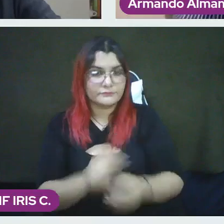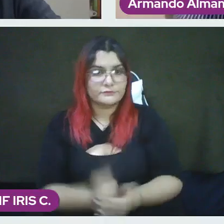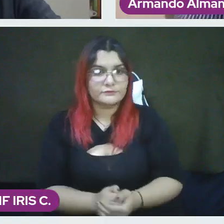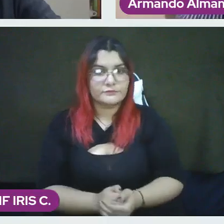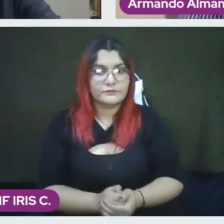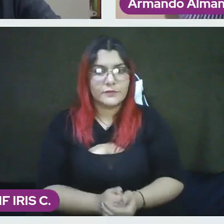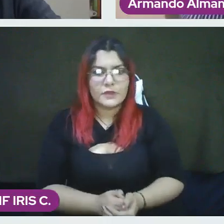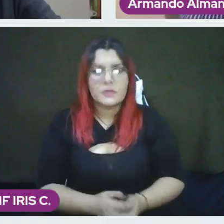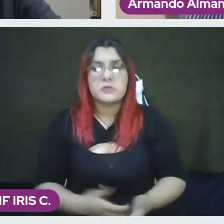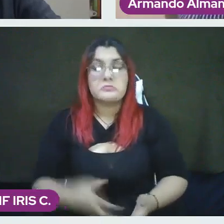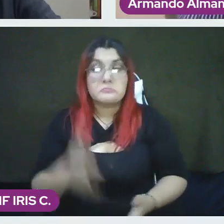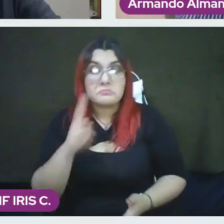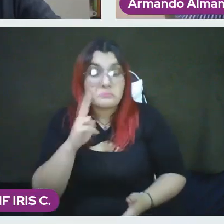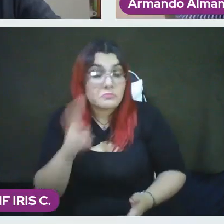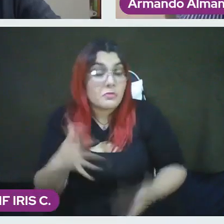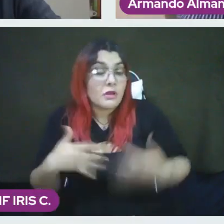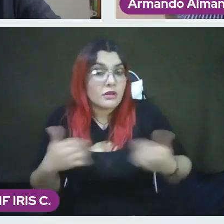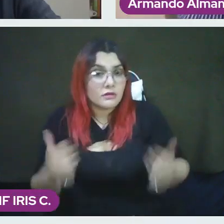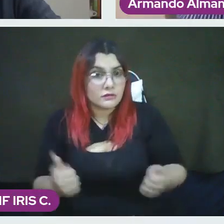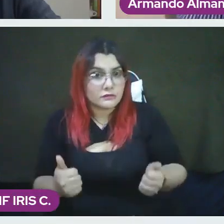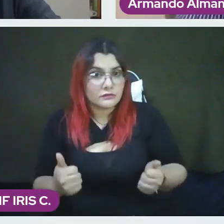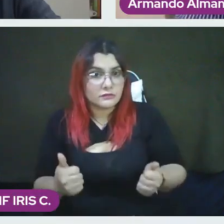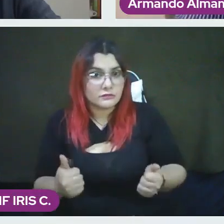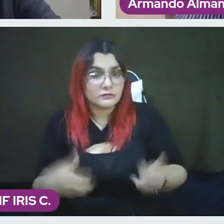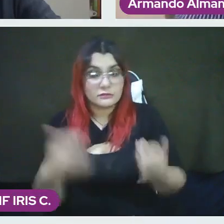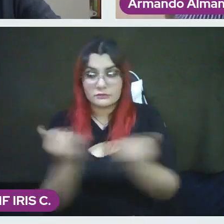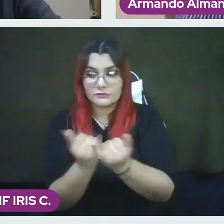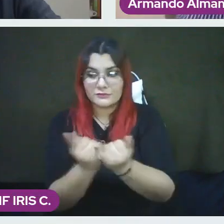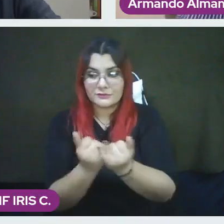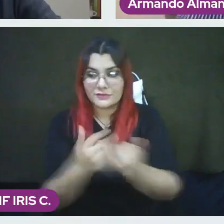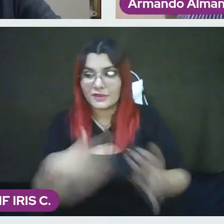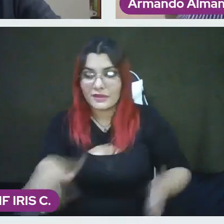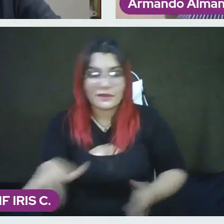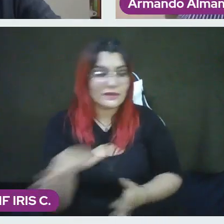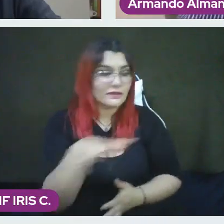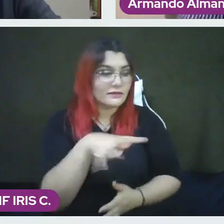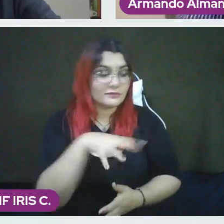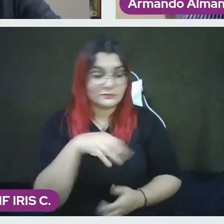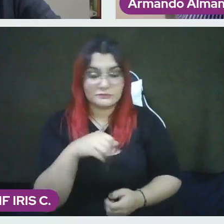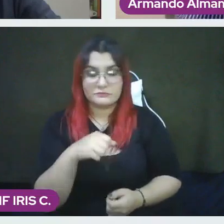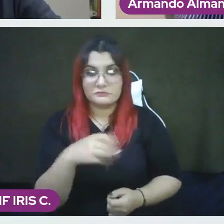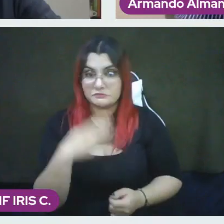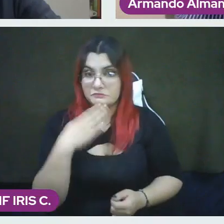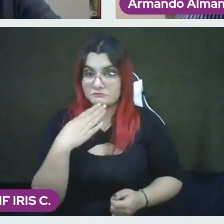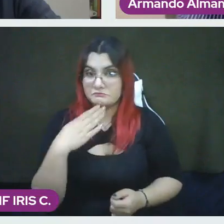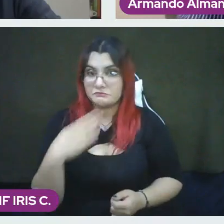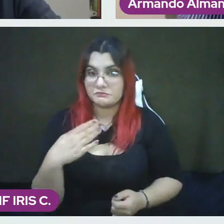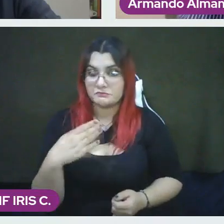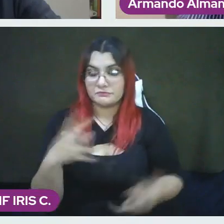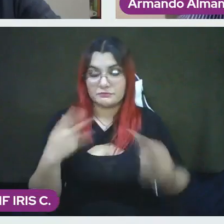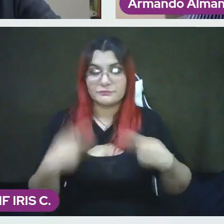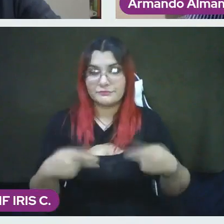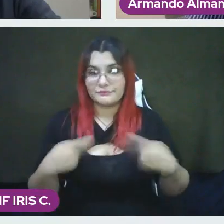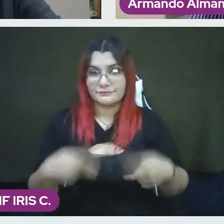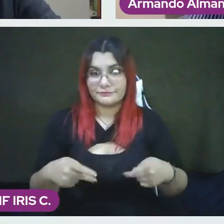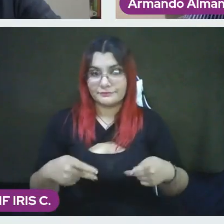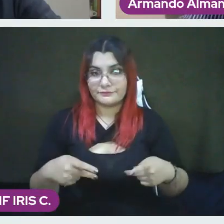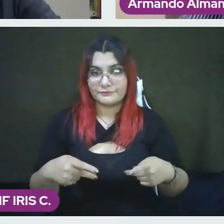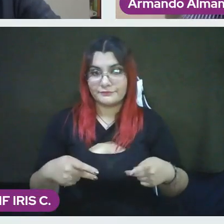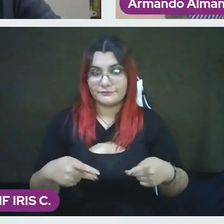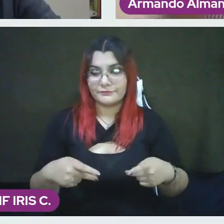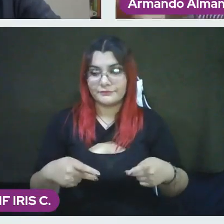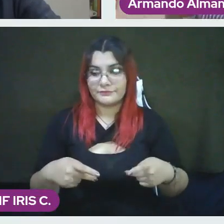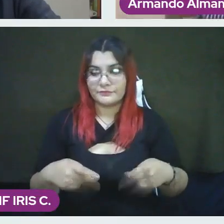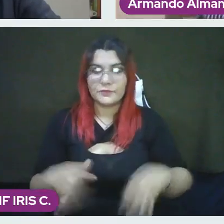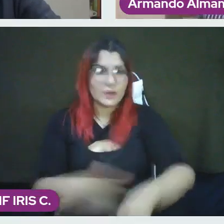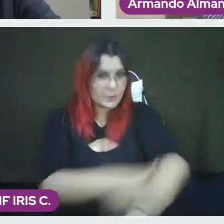busquemos una salud emocional, busquemos una estabilidad emocional, no solamente